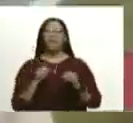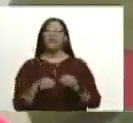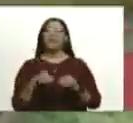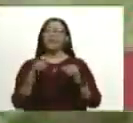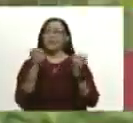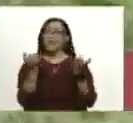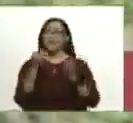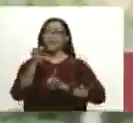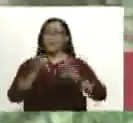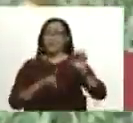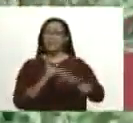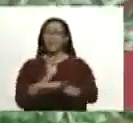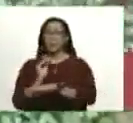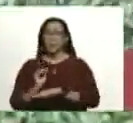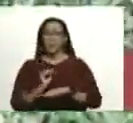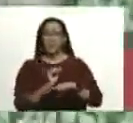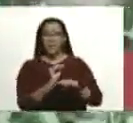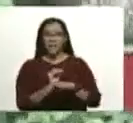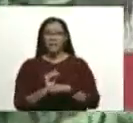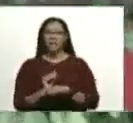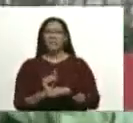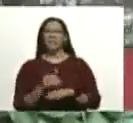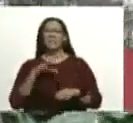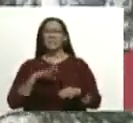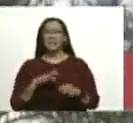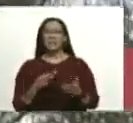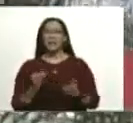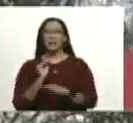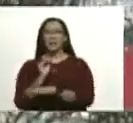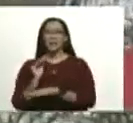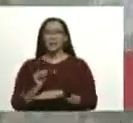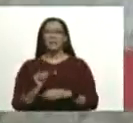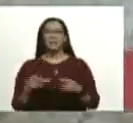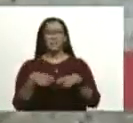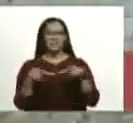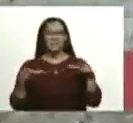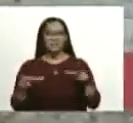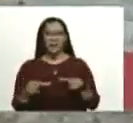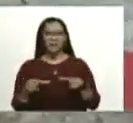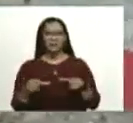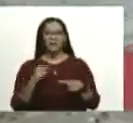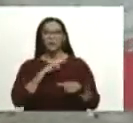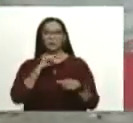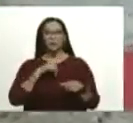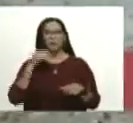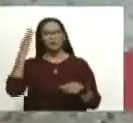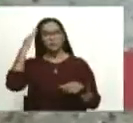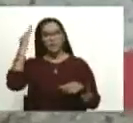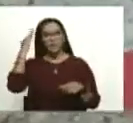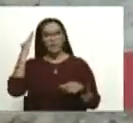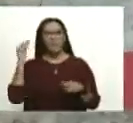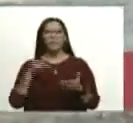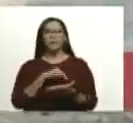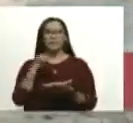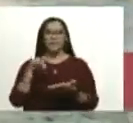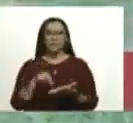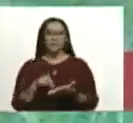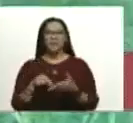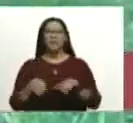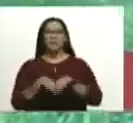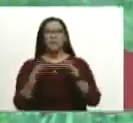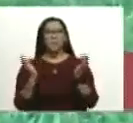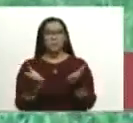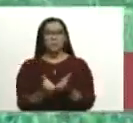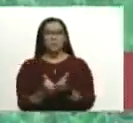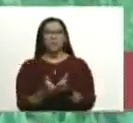que están cuidadas y especies que están bajo el resguardo de estos espacios. Nosotros sabemos, a nivel nacional y a nivel mundial,